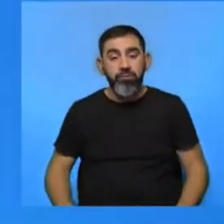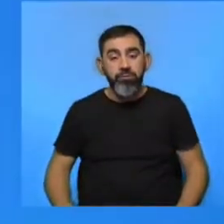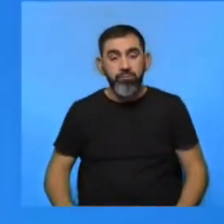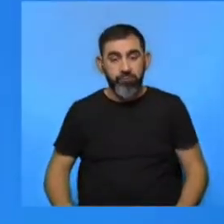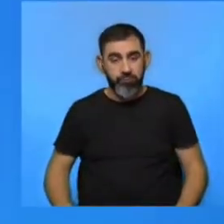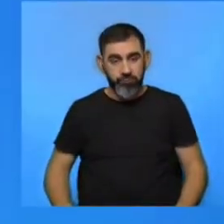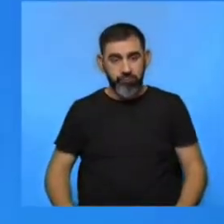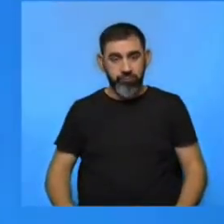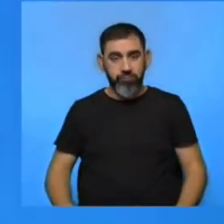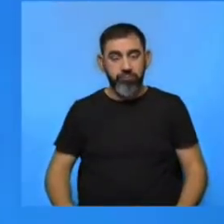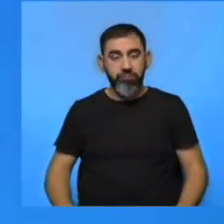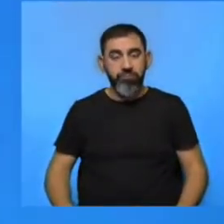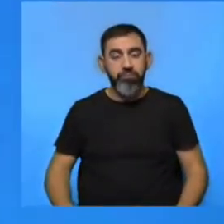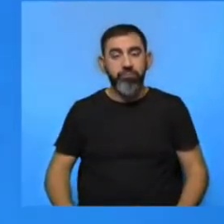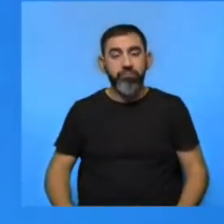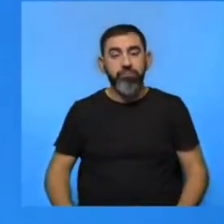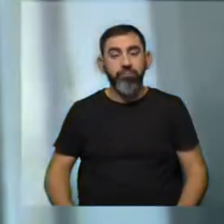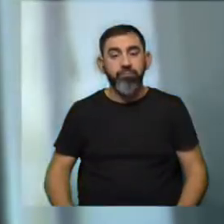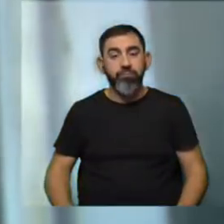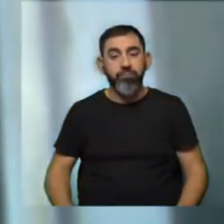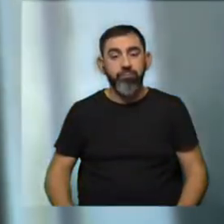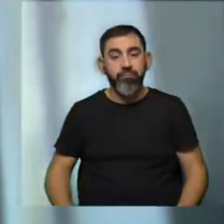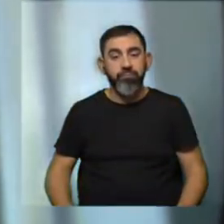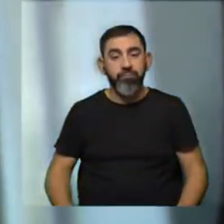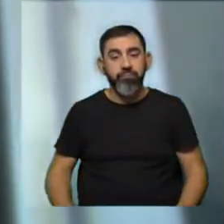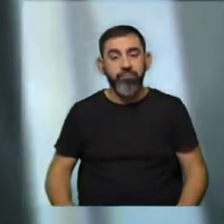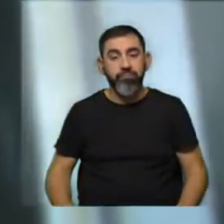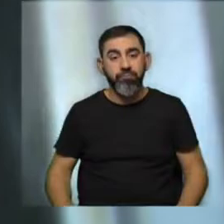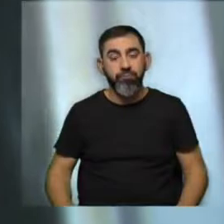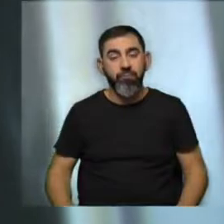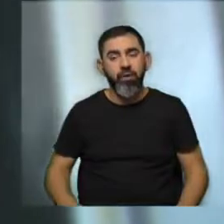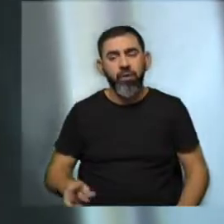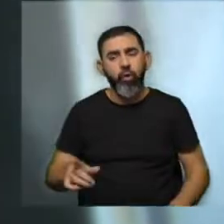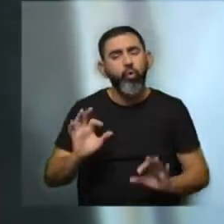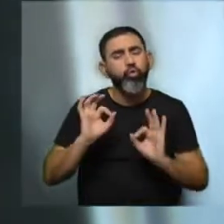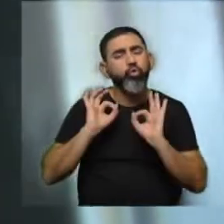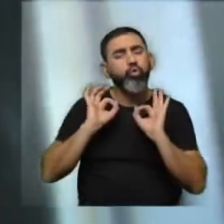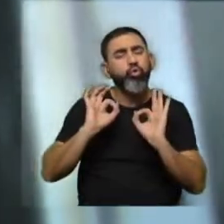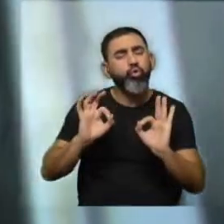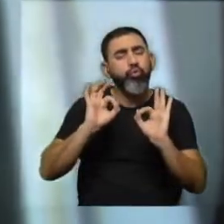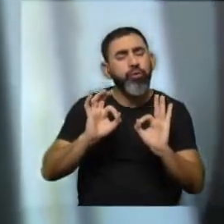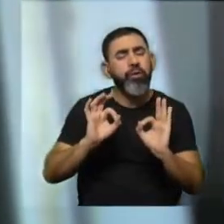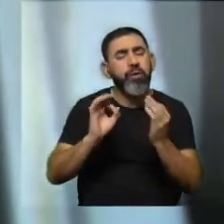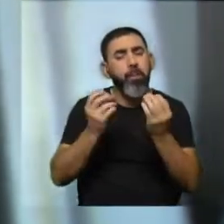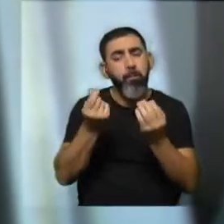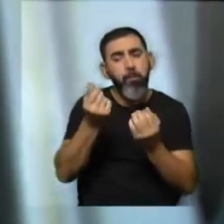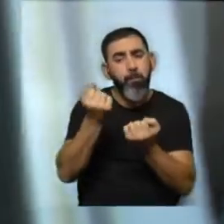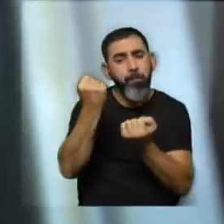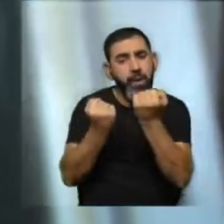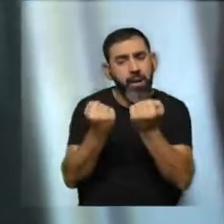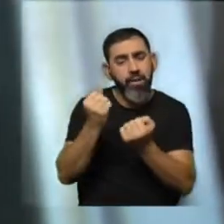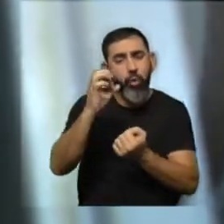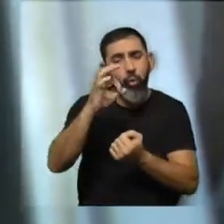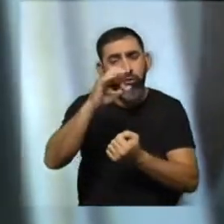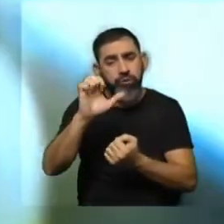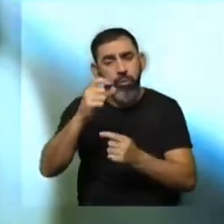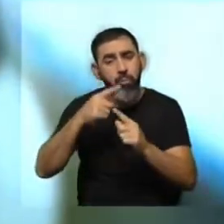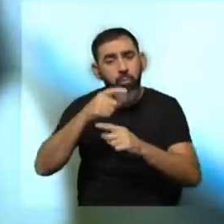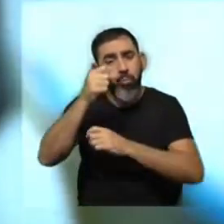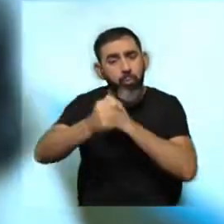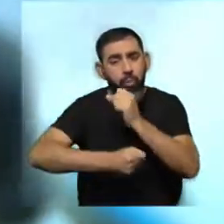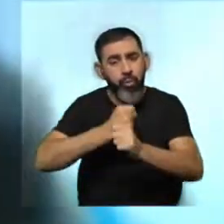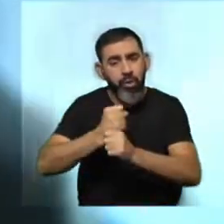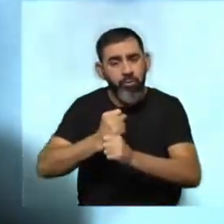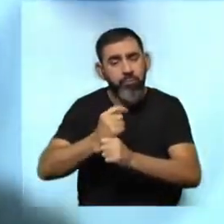abro como una rama que aparece. ¿Es suficiente el recurso económico con el que cuenta OCE anualmente como